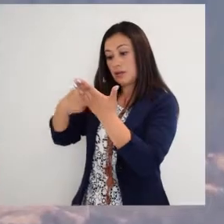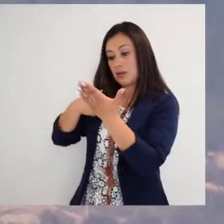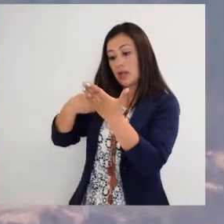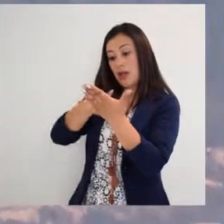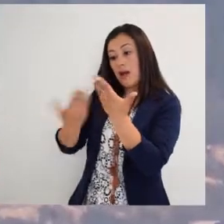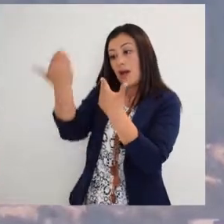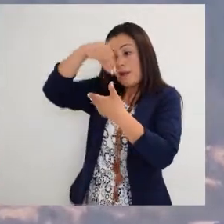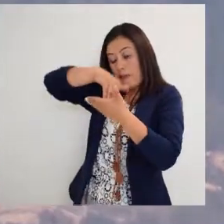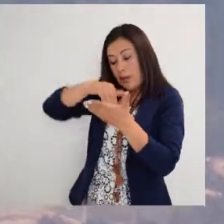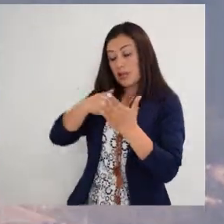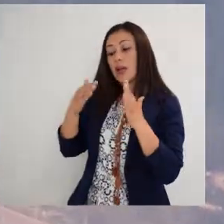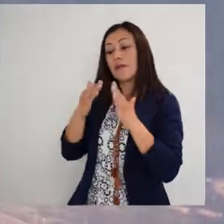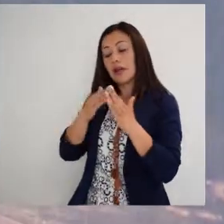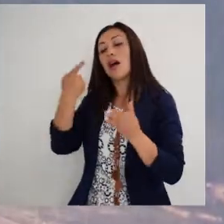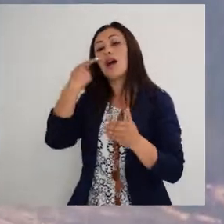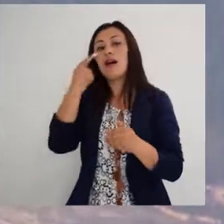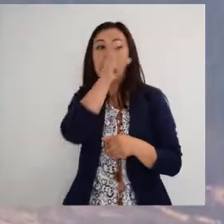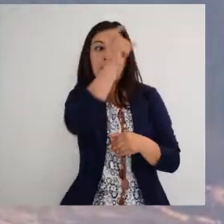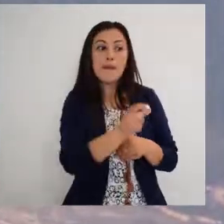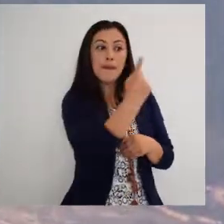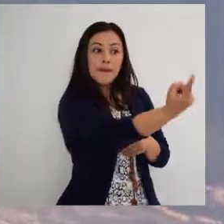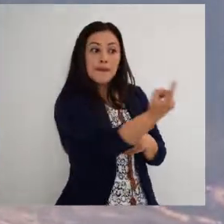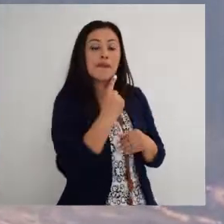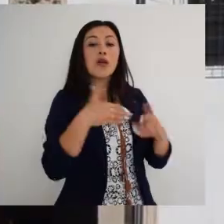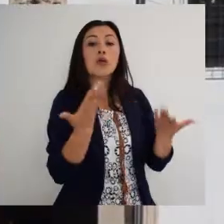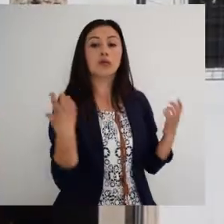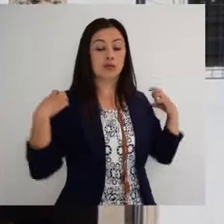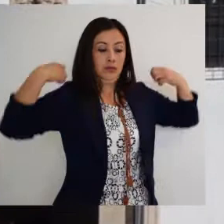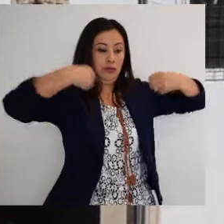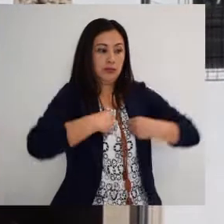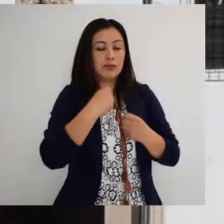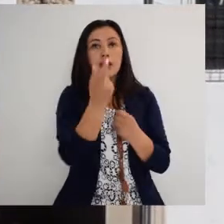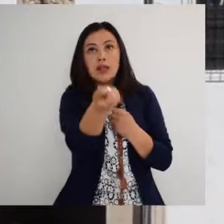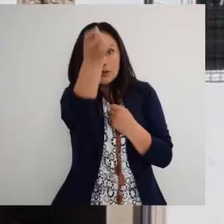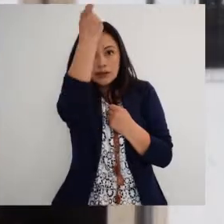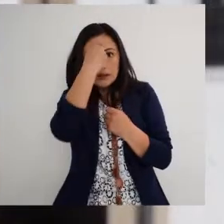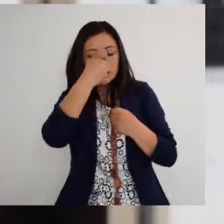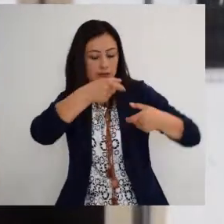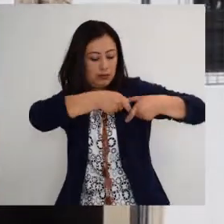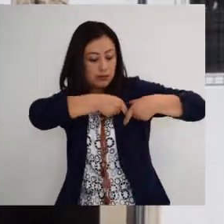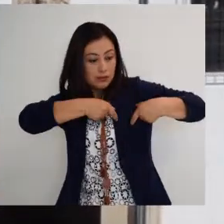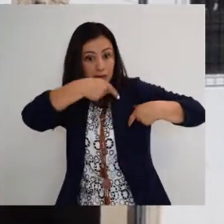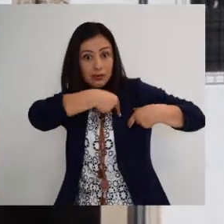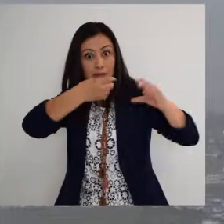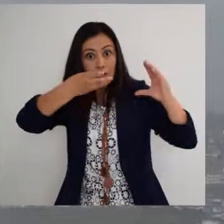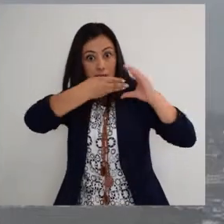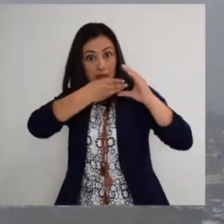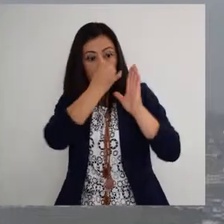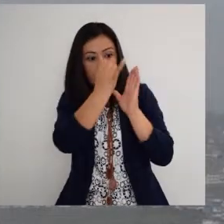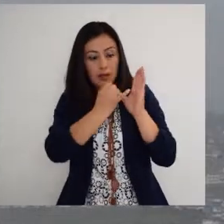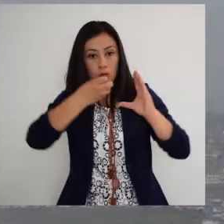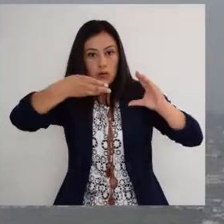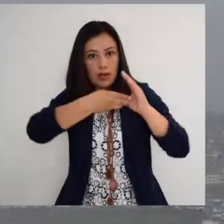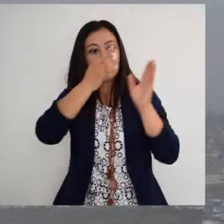y que los censistas tendrán gorras, morral, chaleco y carné de color gris, con el logo de El DANE. También puede